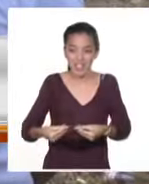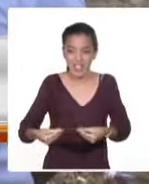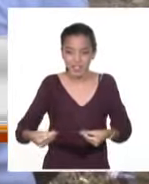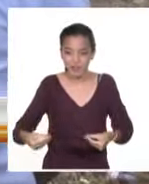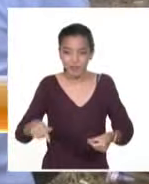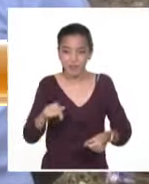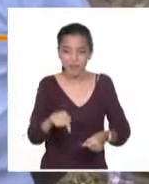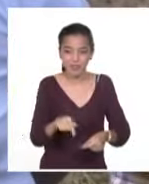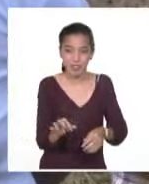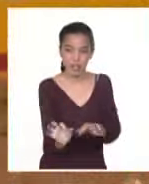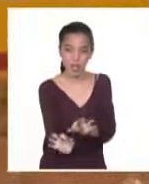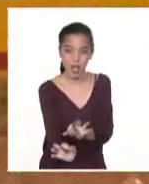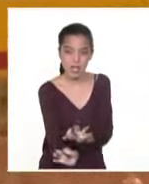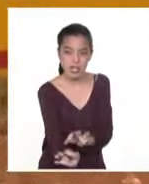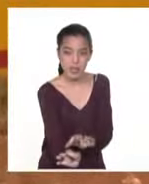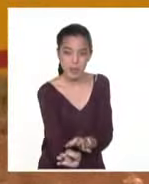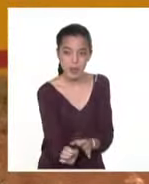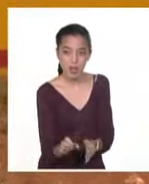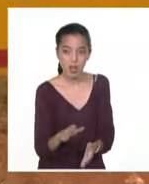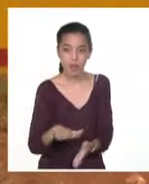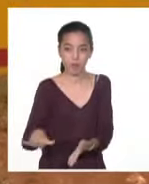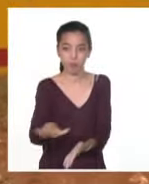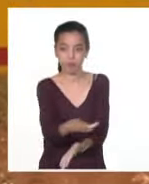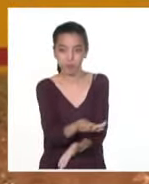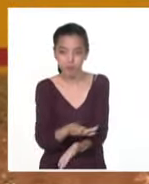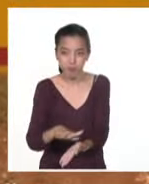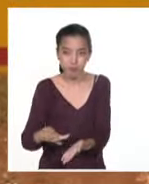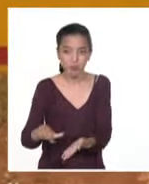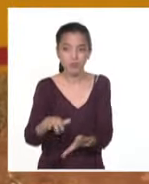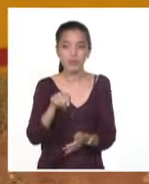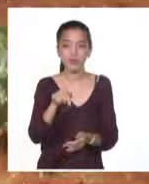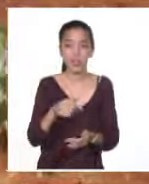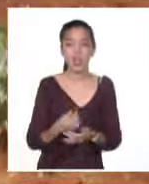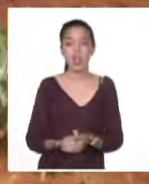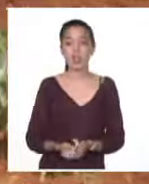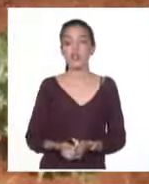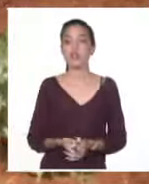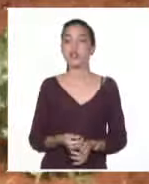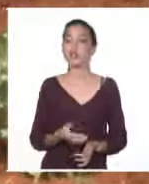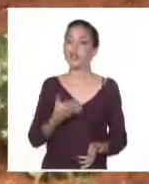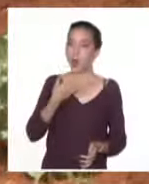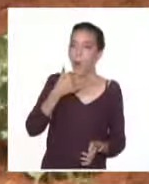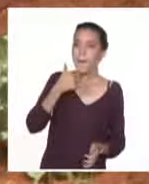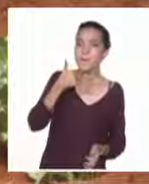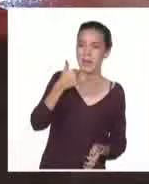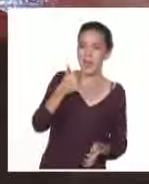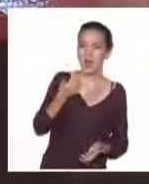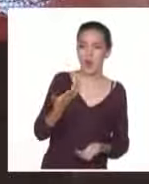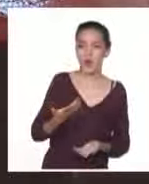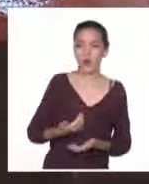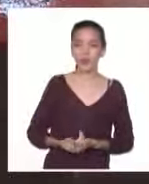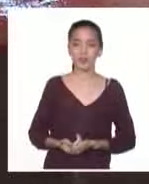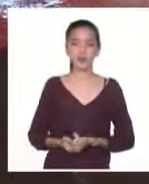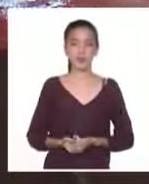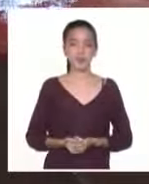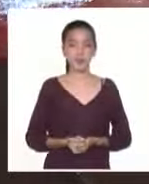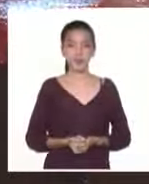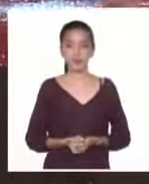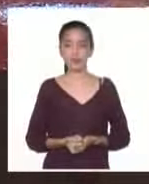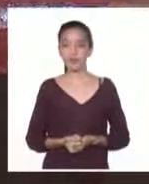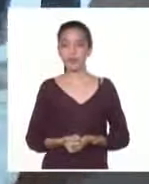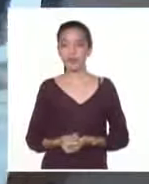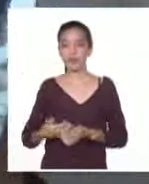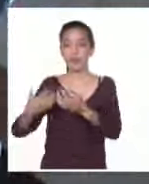hay que preparar a los trabajadores para ello. Los resultados en la producción de granos, viandas y hortalizas, así como la restauración de una fábrica de